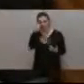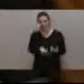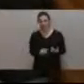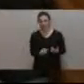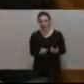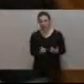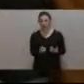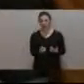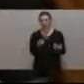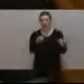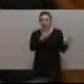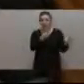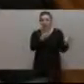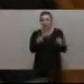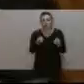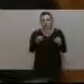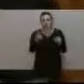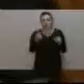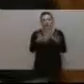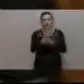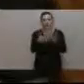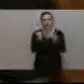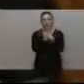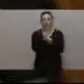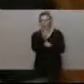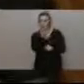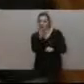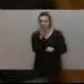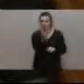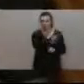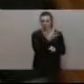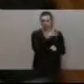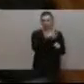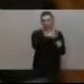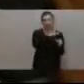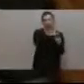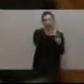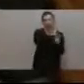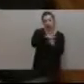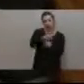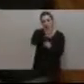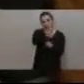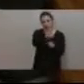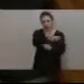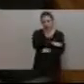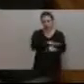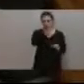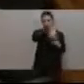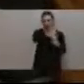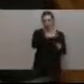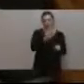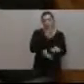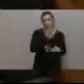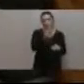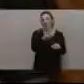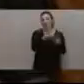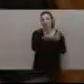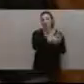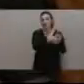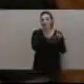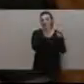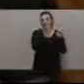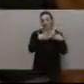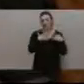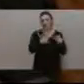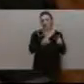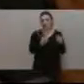que implica un trabajo transversal a otras áreas del Gobierno, fundamentalmente aquella que tiene que ver con la sanitaria.